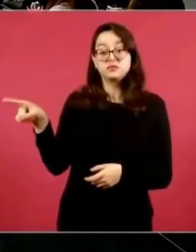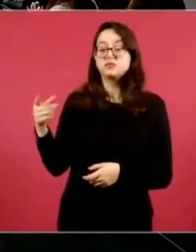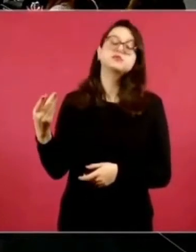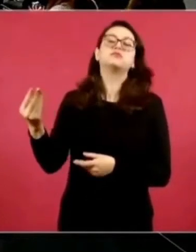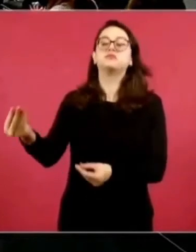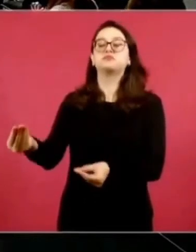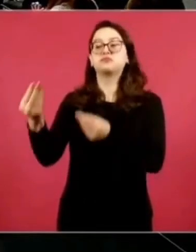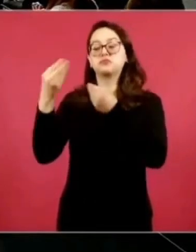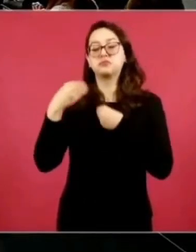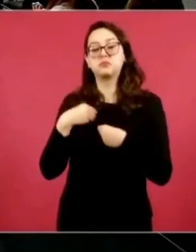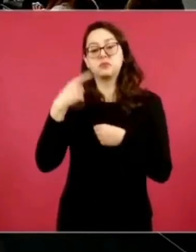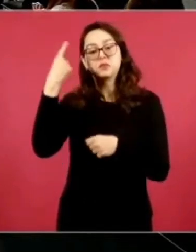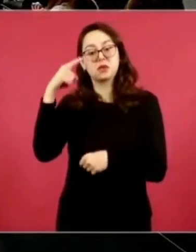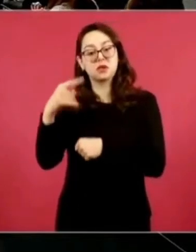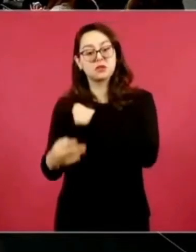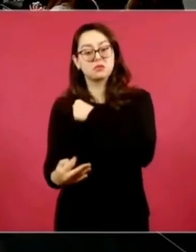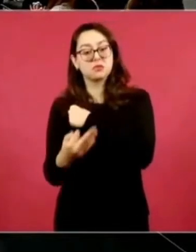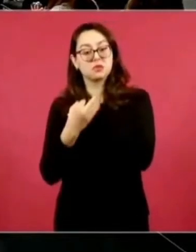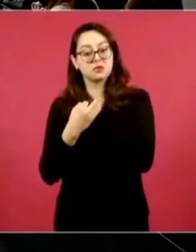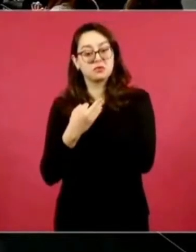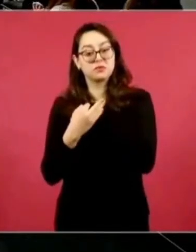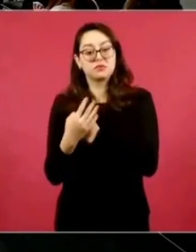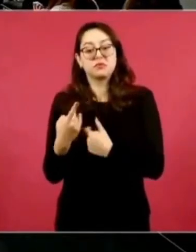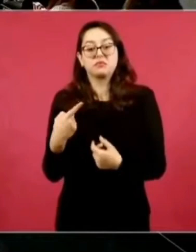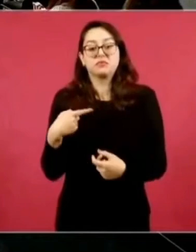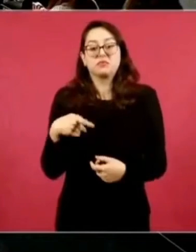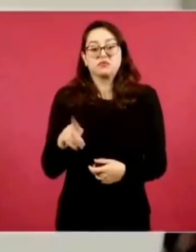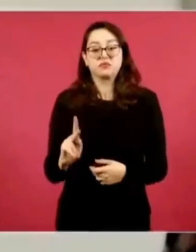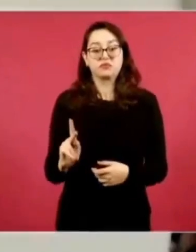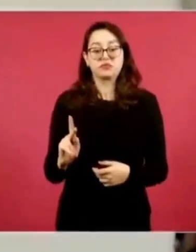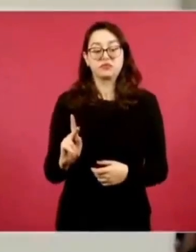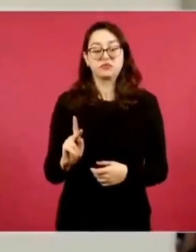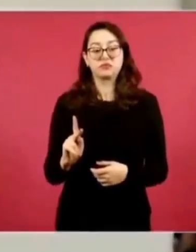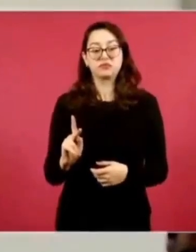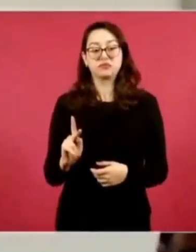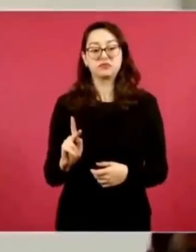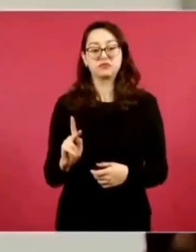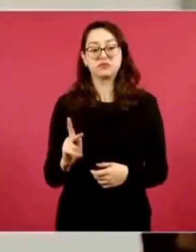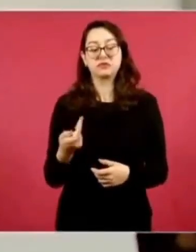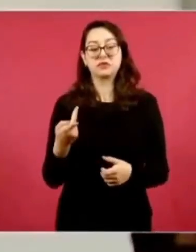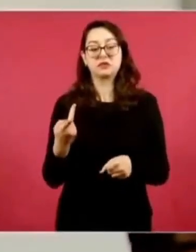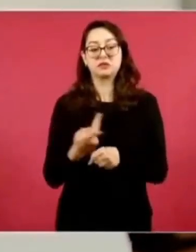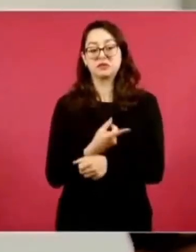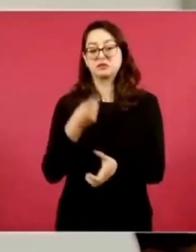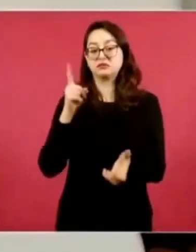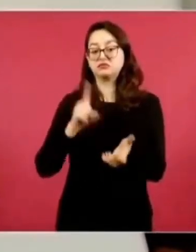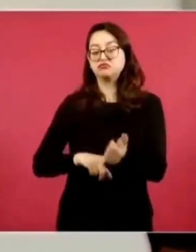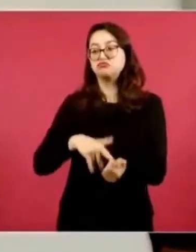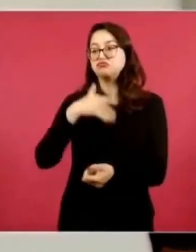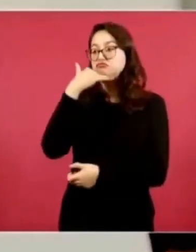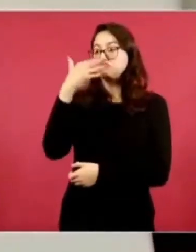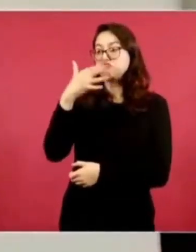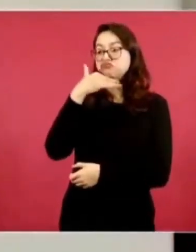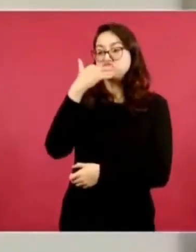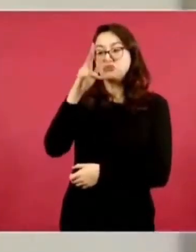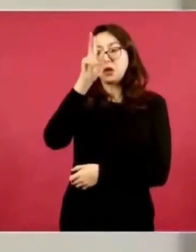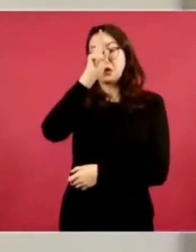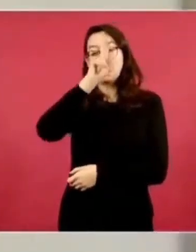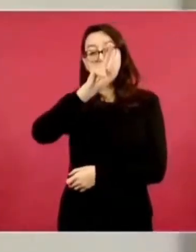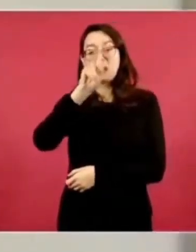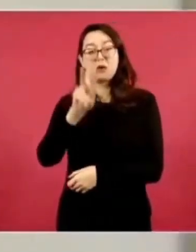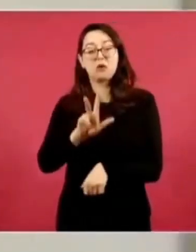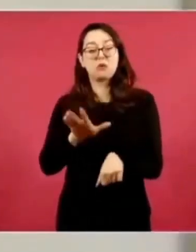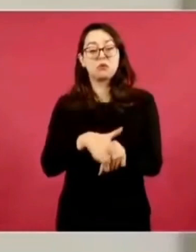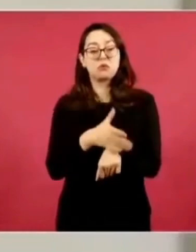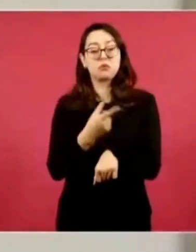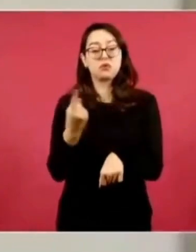protección, pero aquí viene todo lo que empieza a emanar de la corrupción. ¿Por qué?